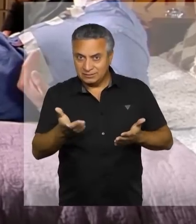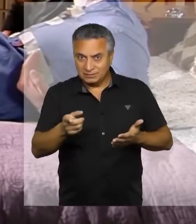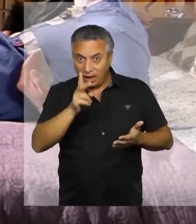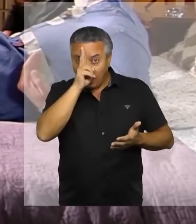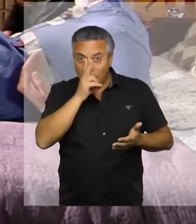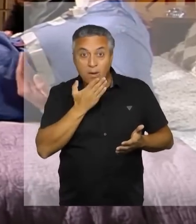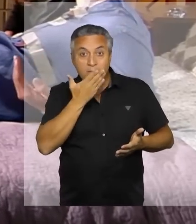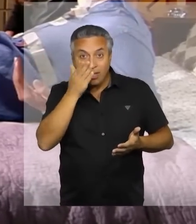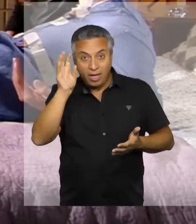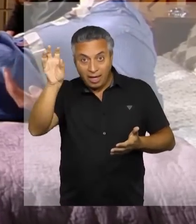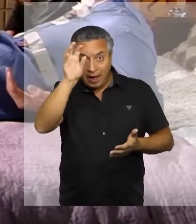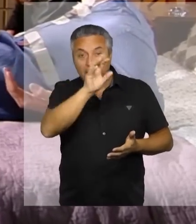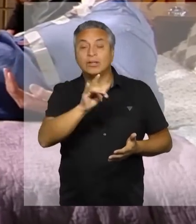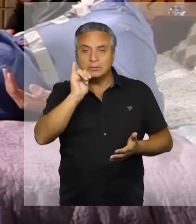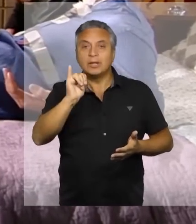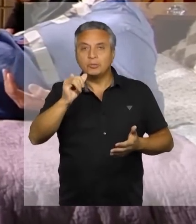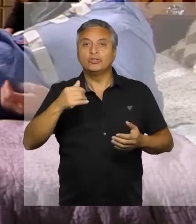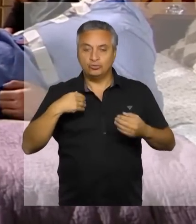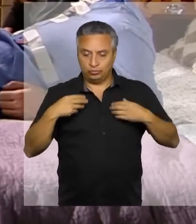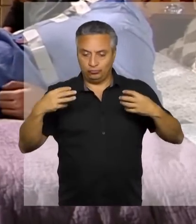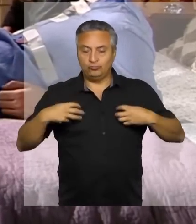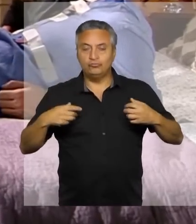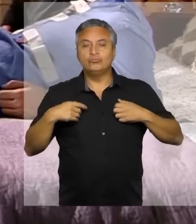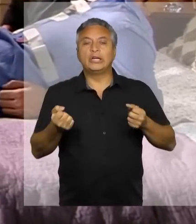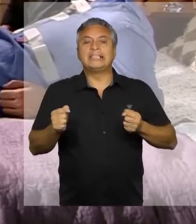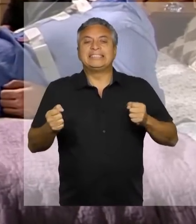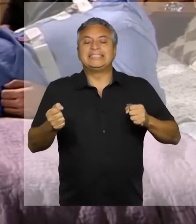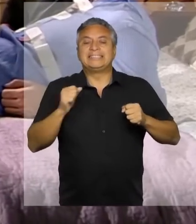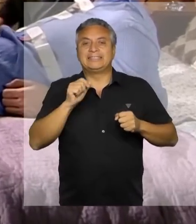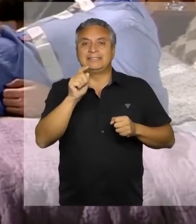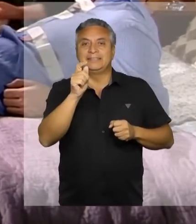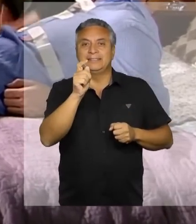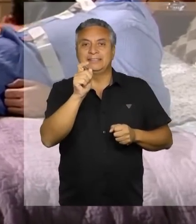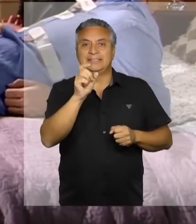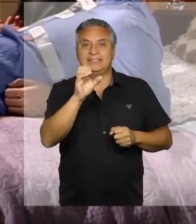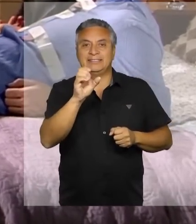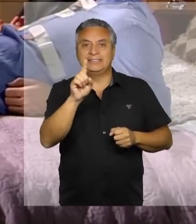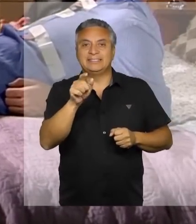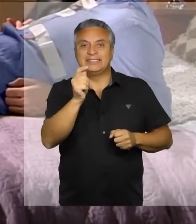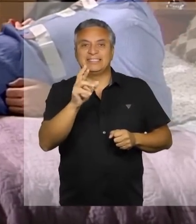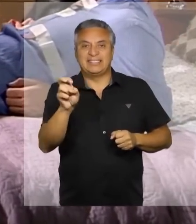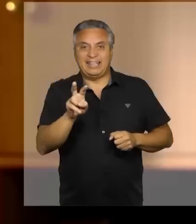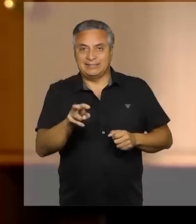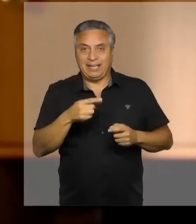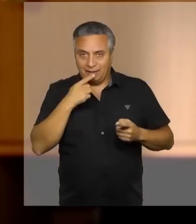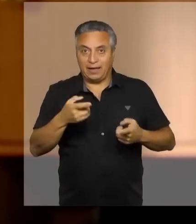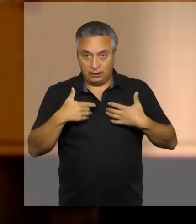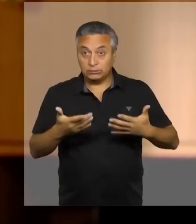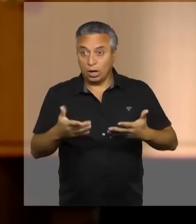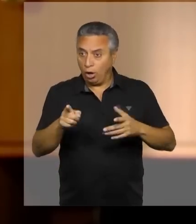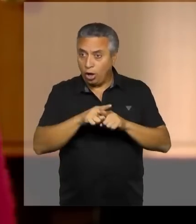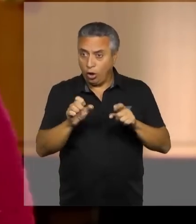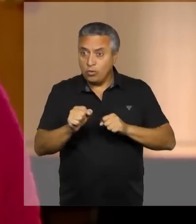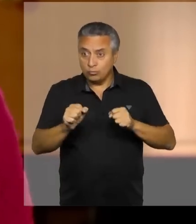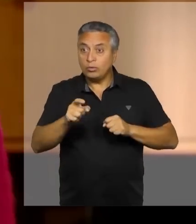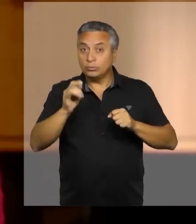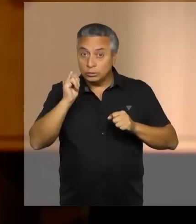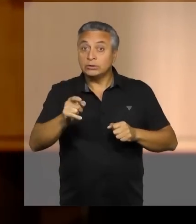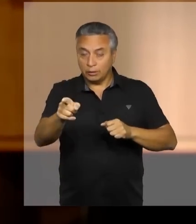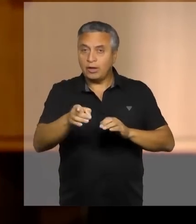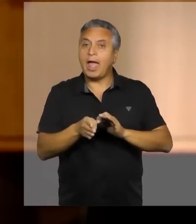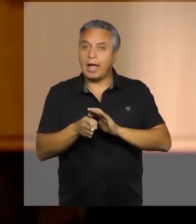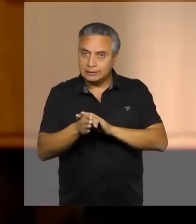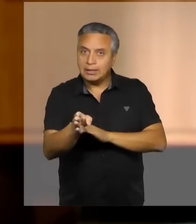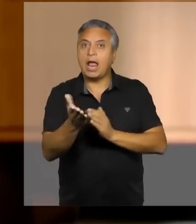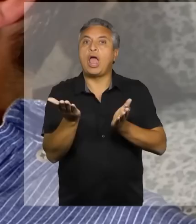refri, pero estos me los ponen porque yo estoy muy estresado, por eso. ¿En serio? ¿Yo también estoy muy estresada? Claro, porque iba a entrar al colegio y